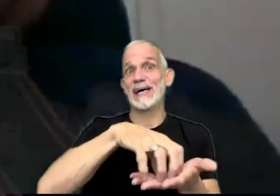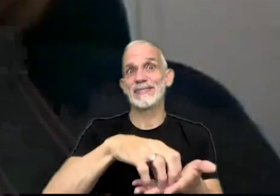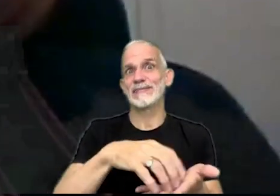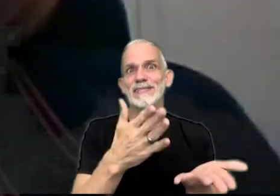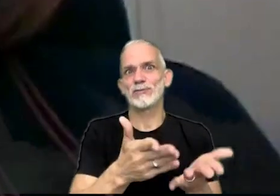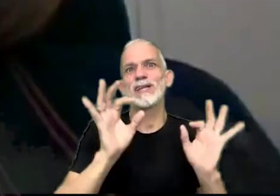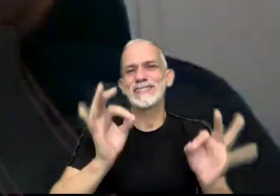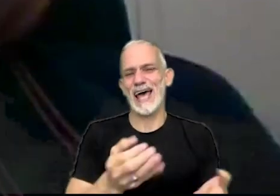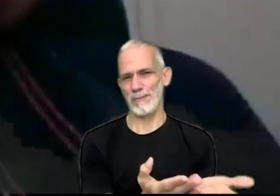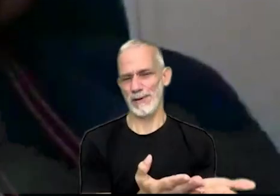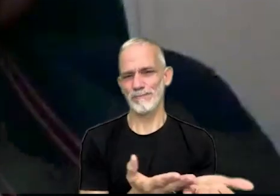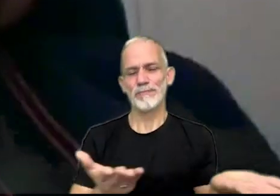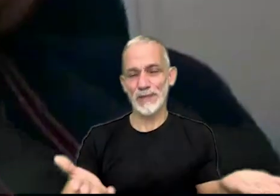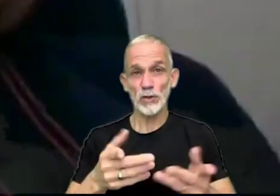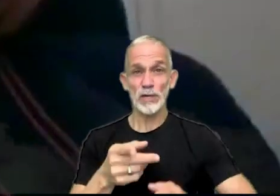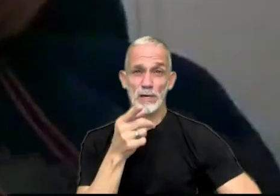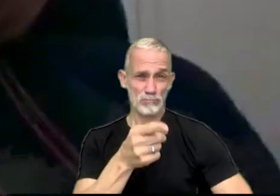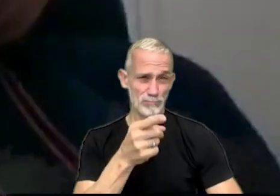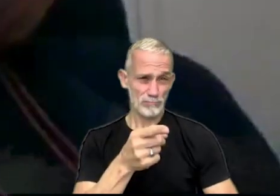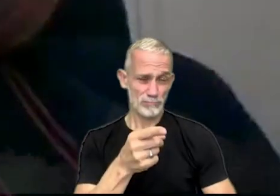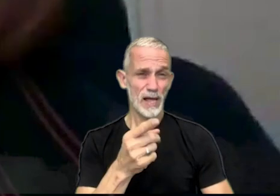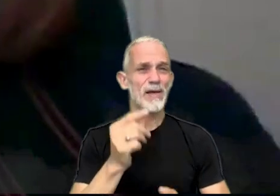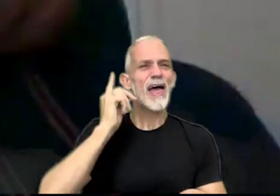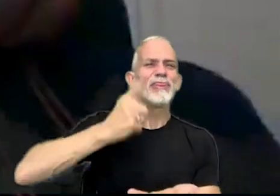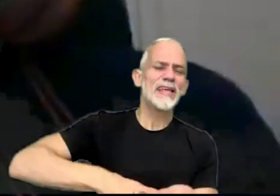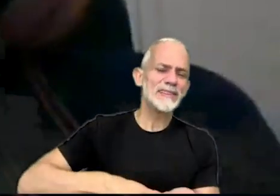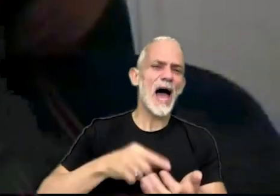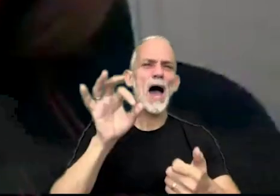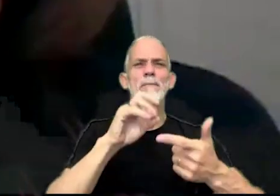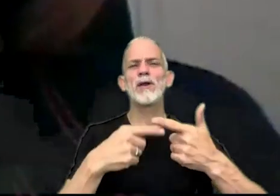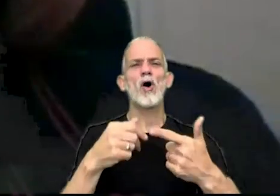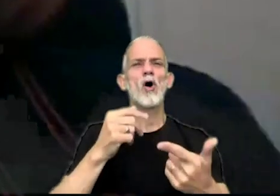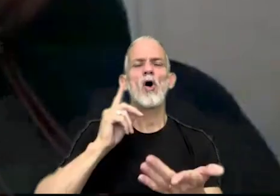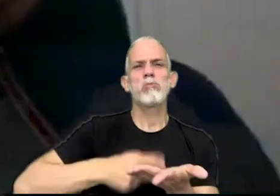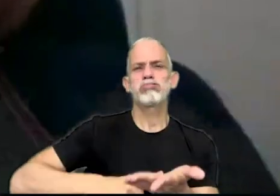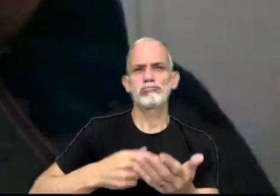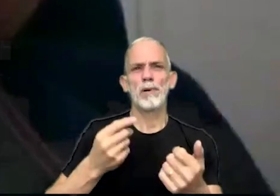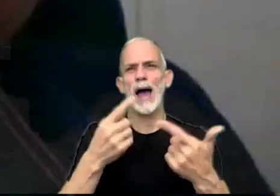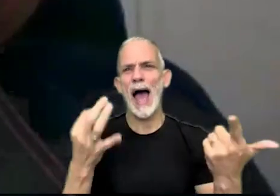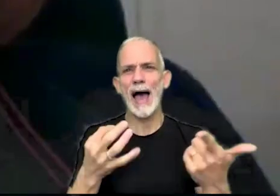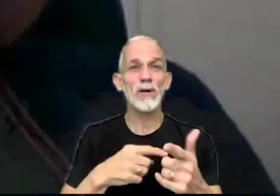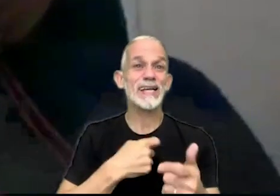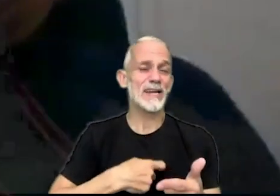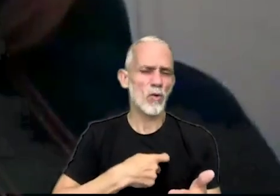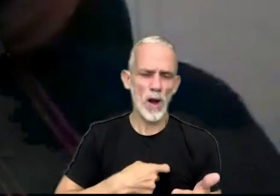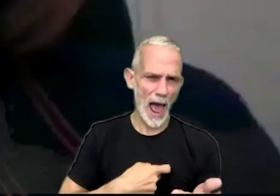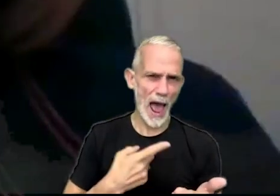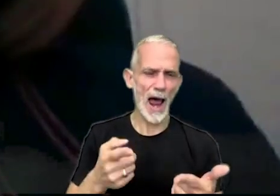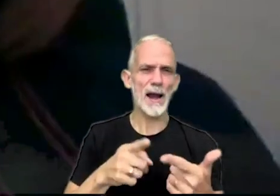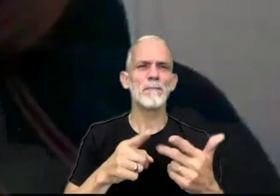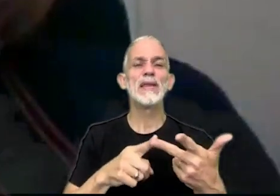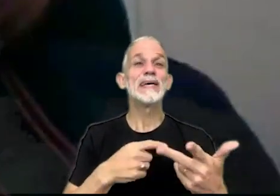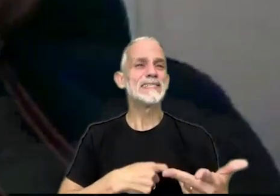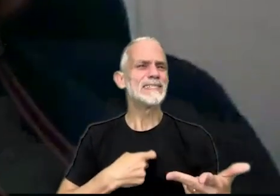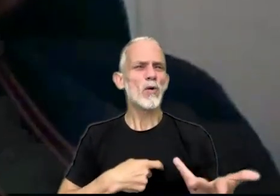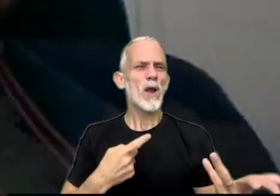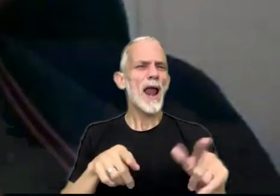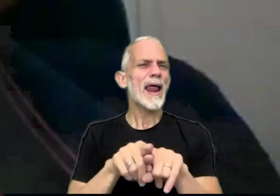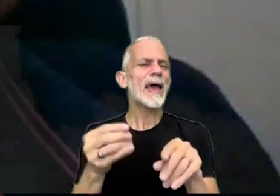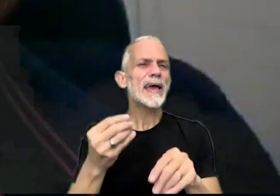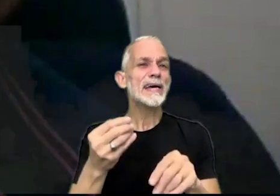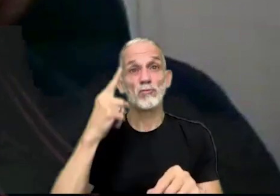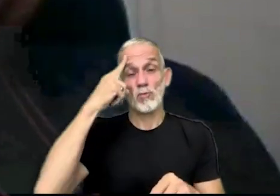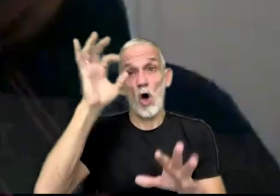asesoras. Entonces, vos, cuando hay un dictamen, hay una disposición, hay una circular, que una circular es